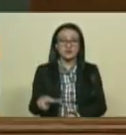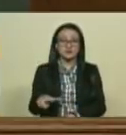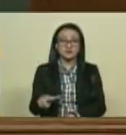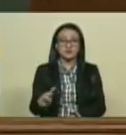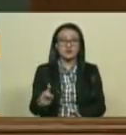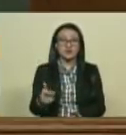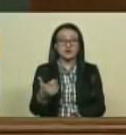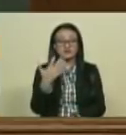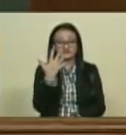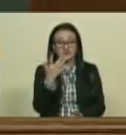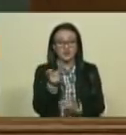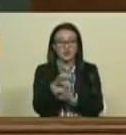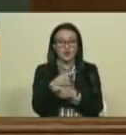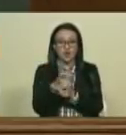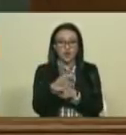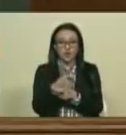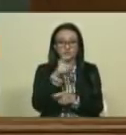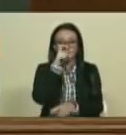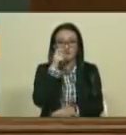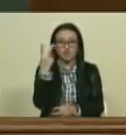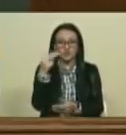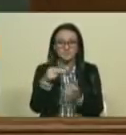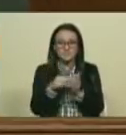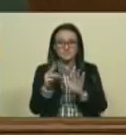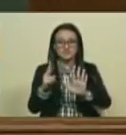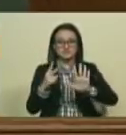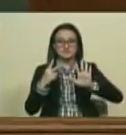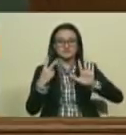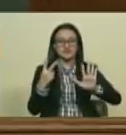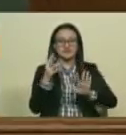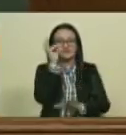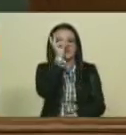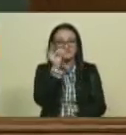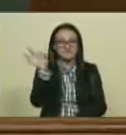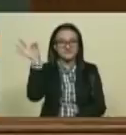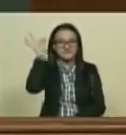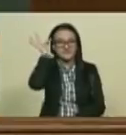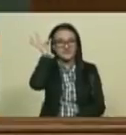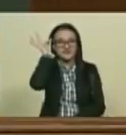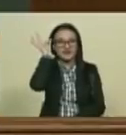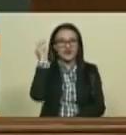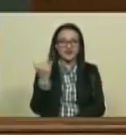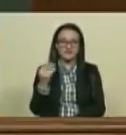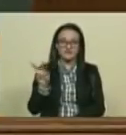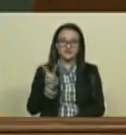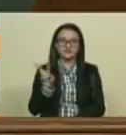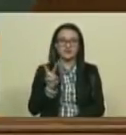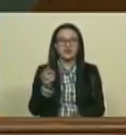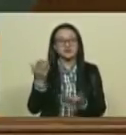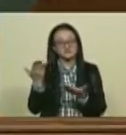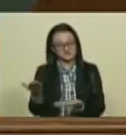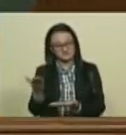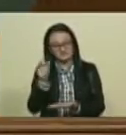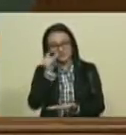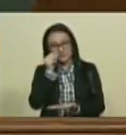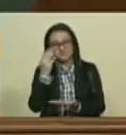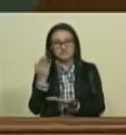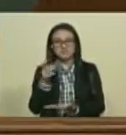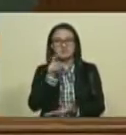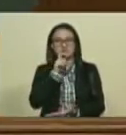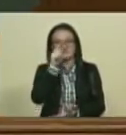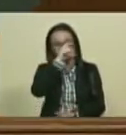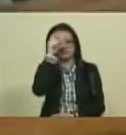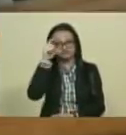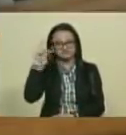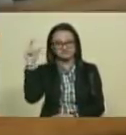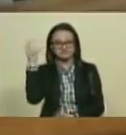el 5 de agosto del 2017 como fiscal general de la República. Ese es nuestro fiscal